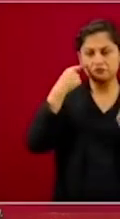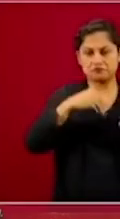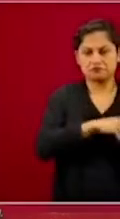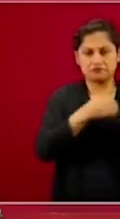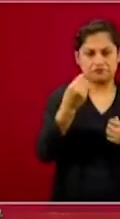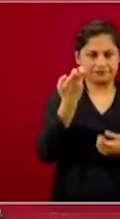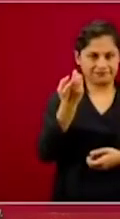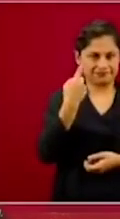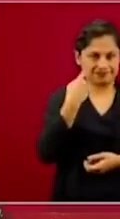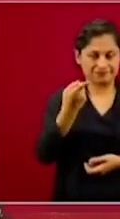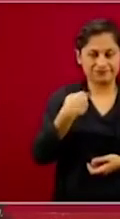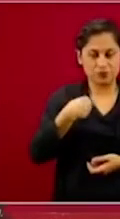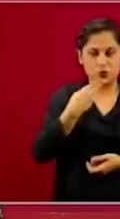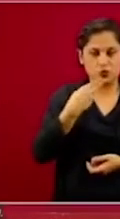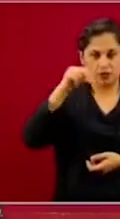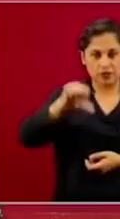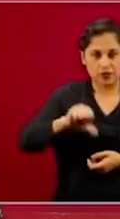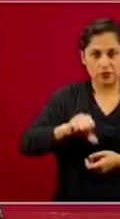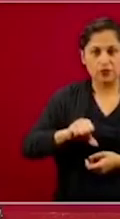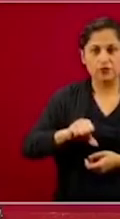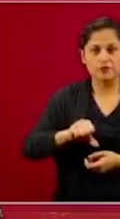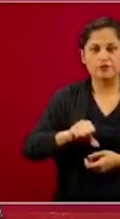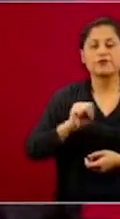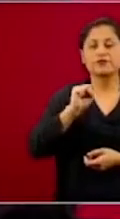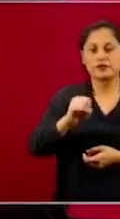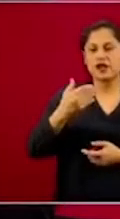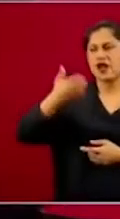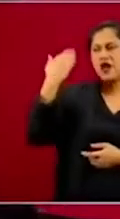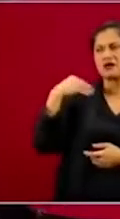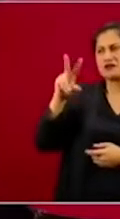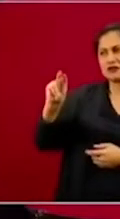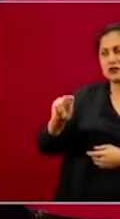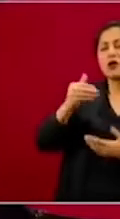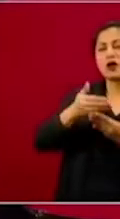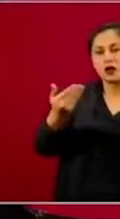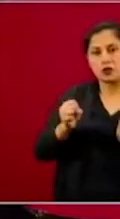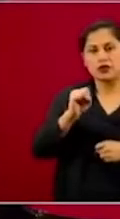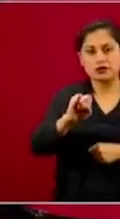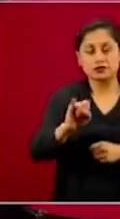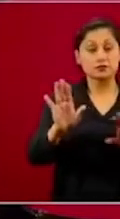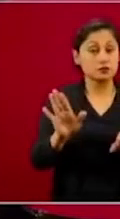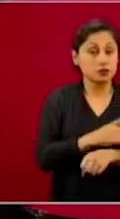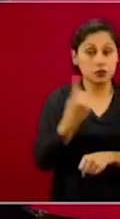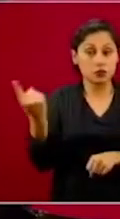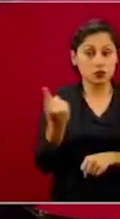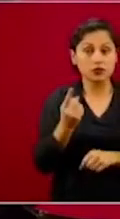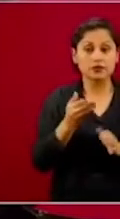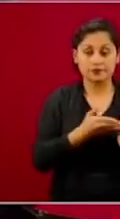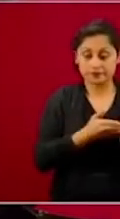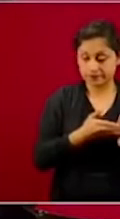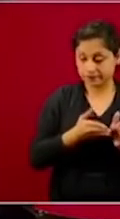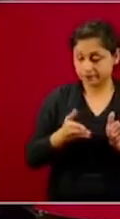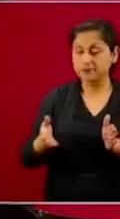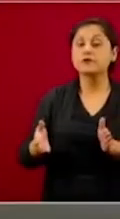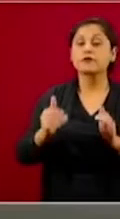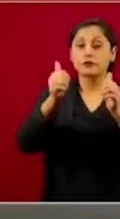¿Y por qué antes no? Por una sencilla razón. Cuando tuvimos la Jornada Nacional de Sana Distancia, que sigue